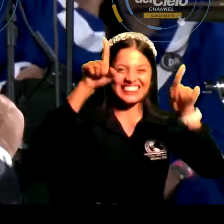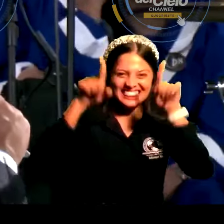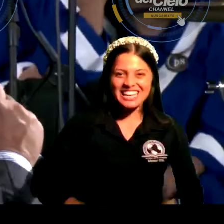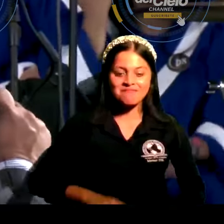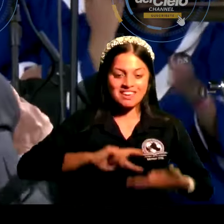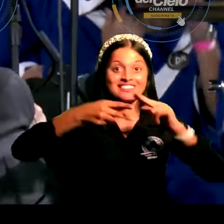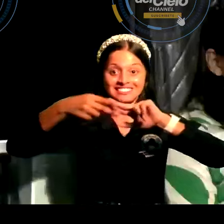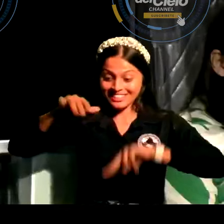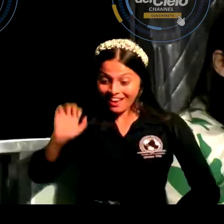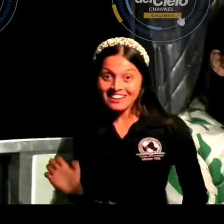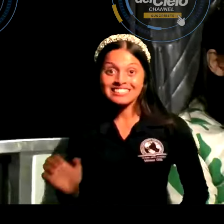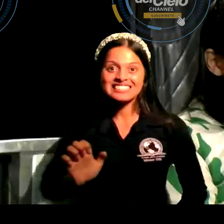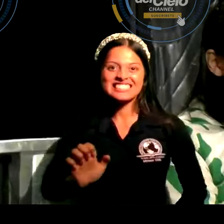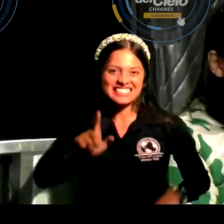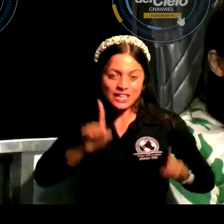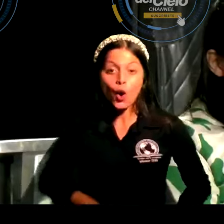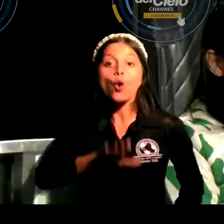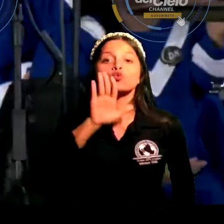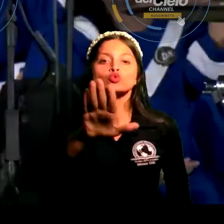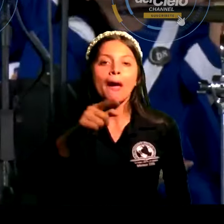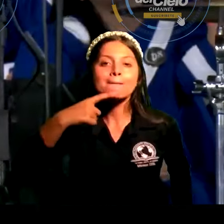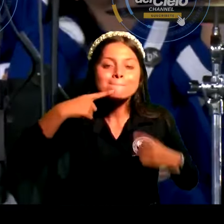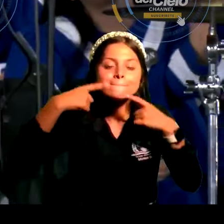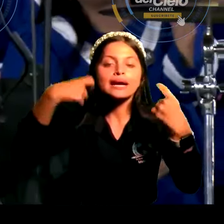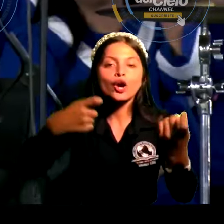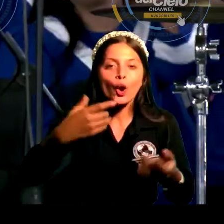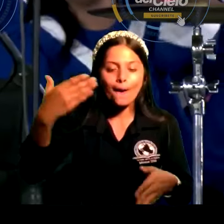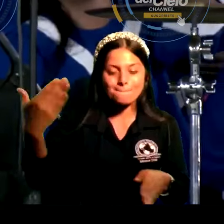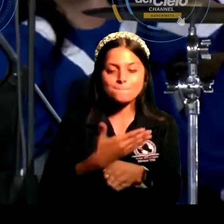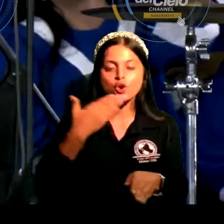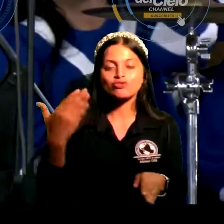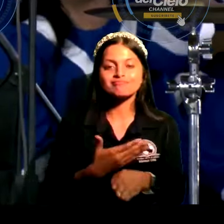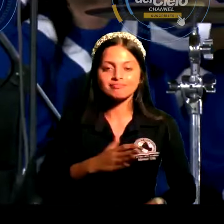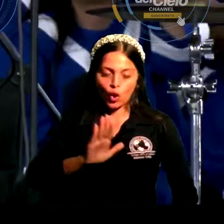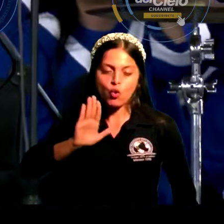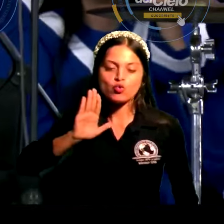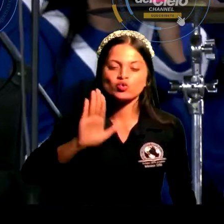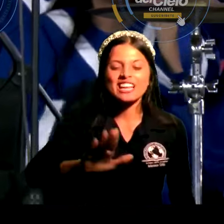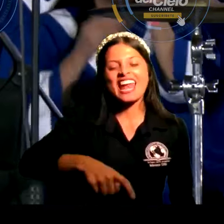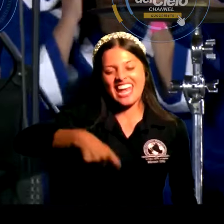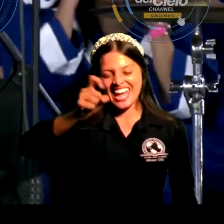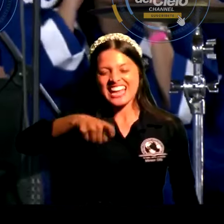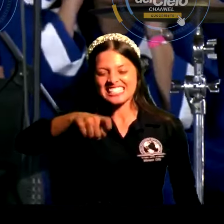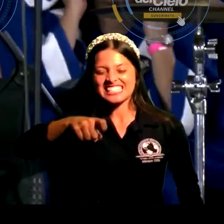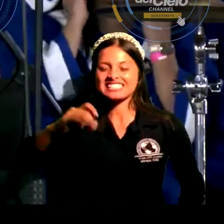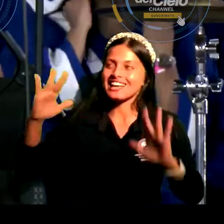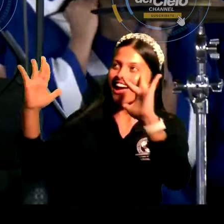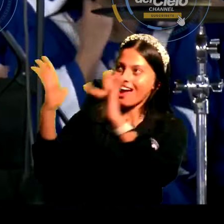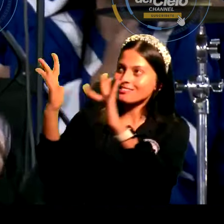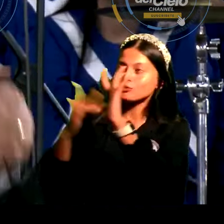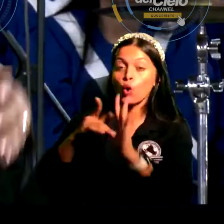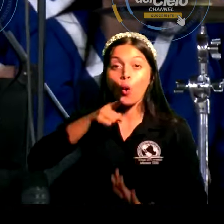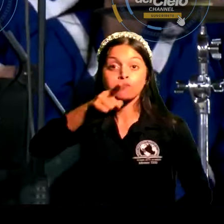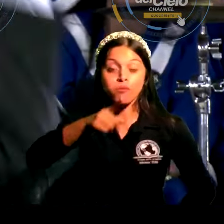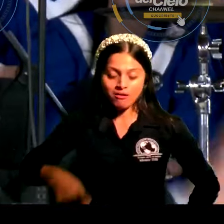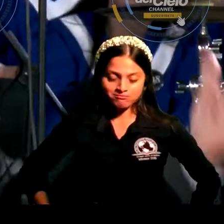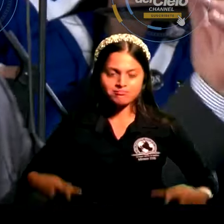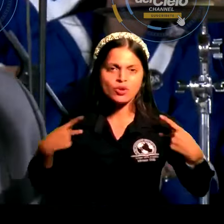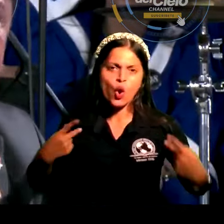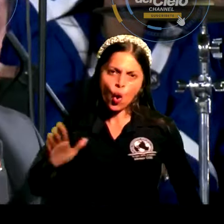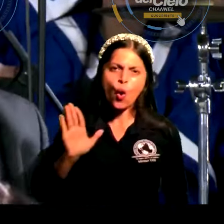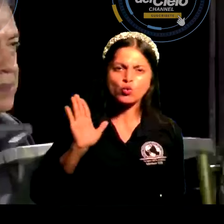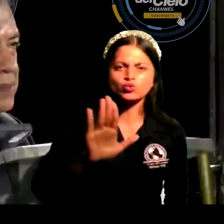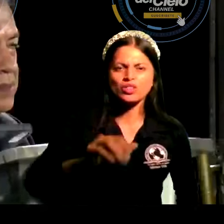pecador: pecador, usted tiene un problema serio. Usted está perdido. Usted, si se muere así, se